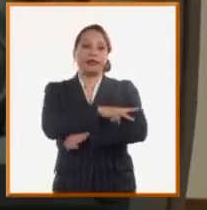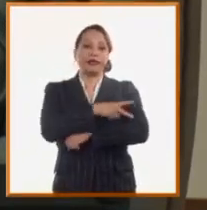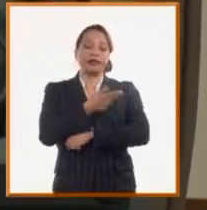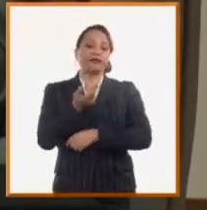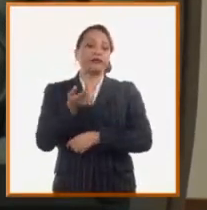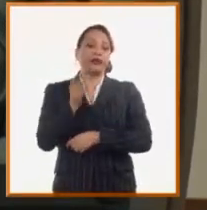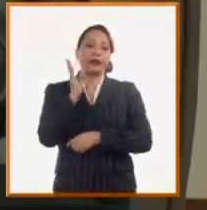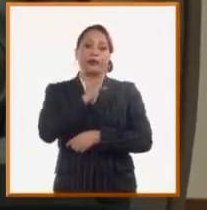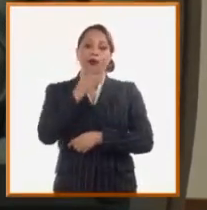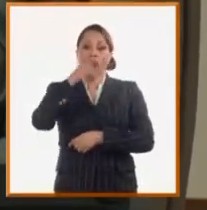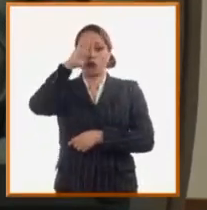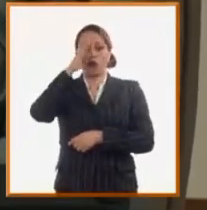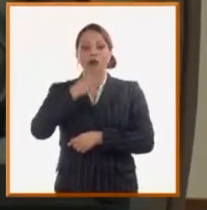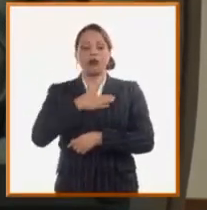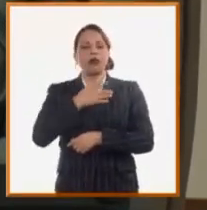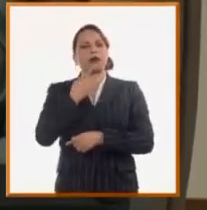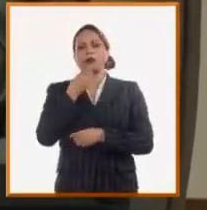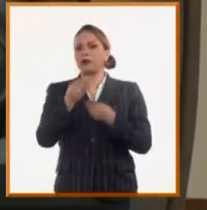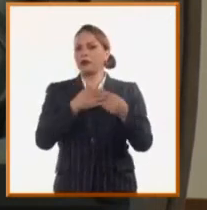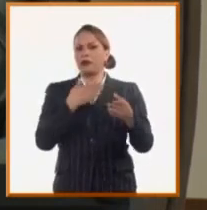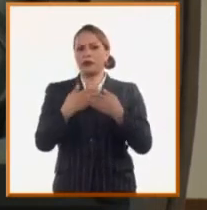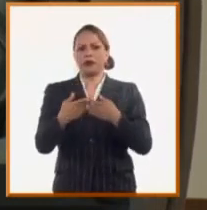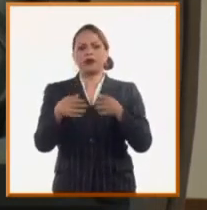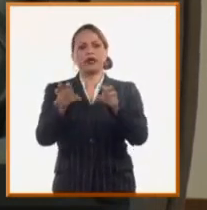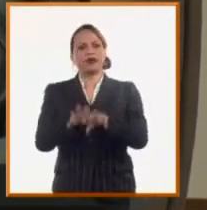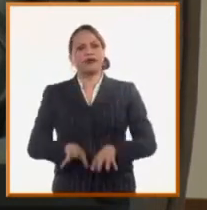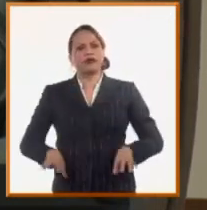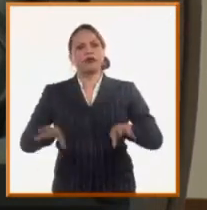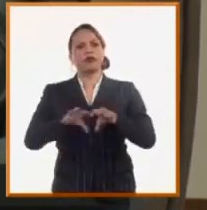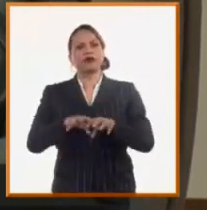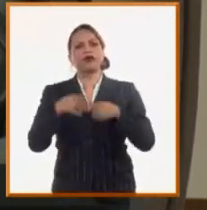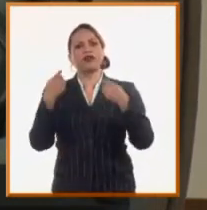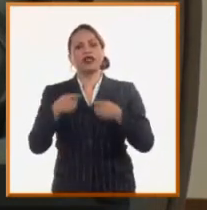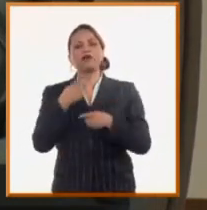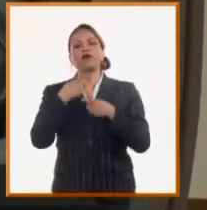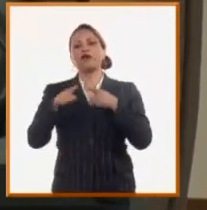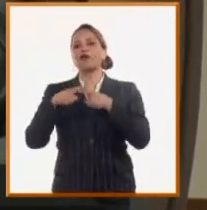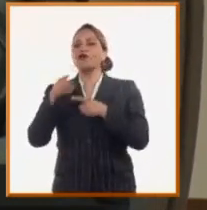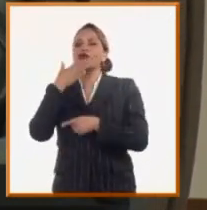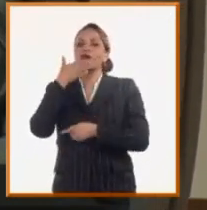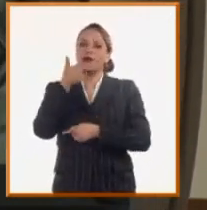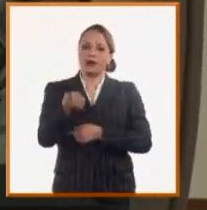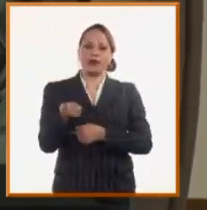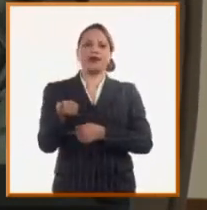Pero miremos alrededor, en medio de las situaciones tan complejas que tenemos tantas cosas buenas.